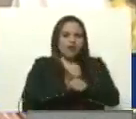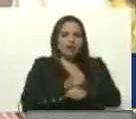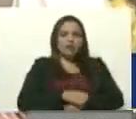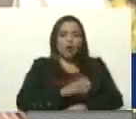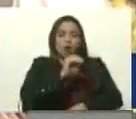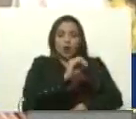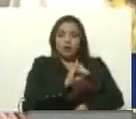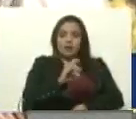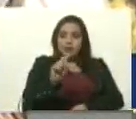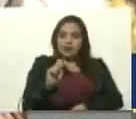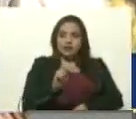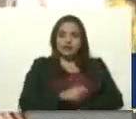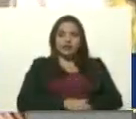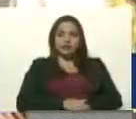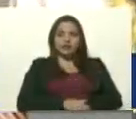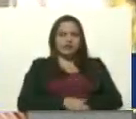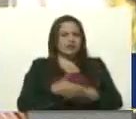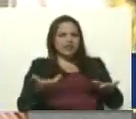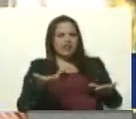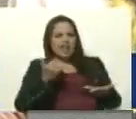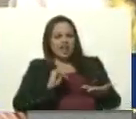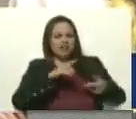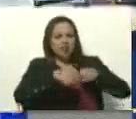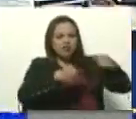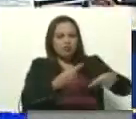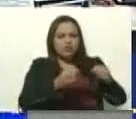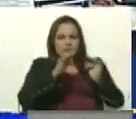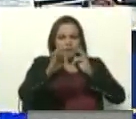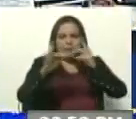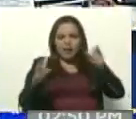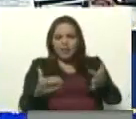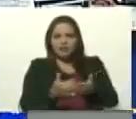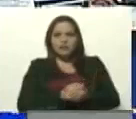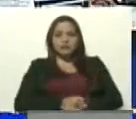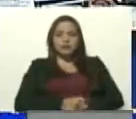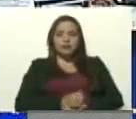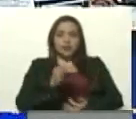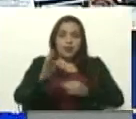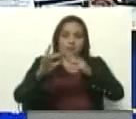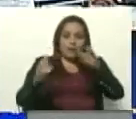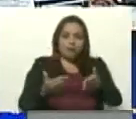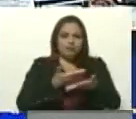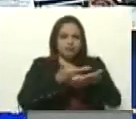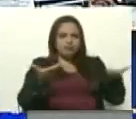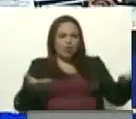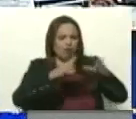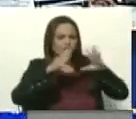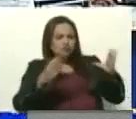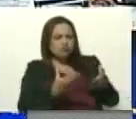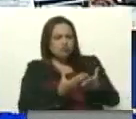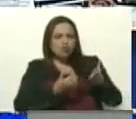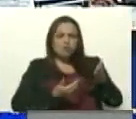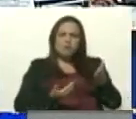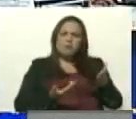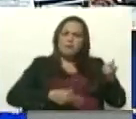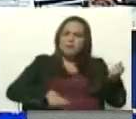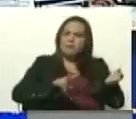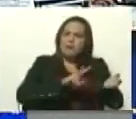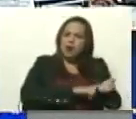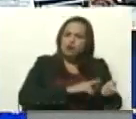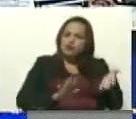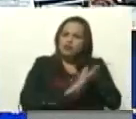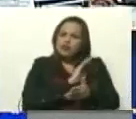OIT. ¿Qué nos dejó la pandemia? La pandemia nos dejó un mundo más precarizado en lo